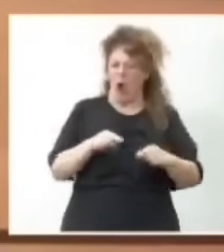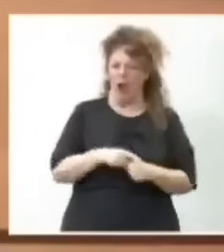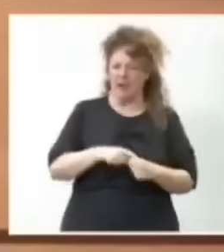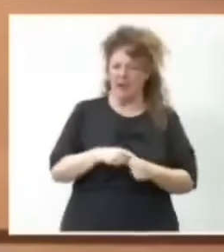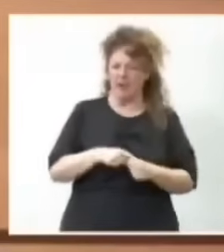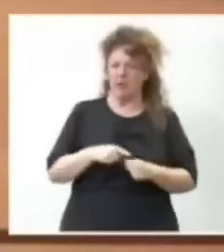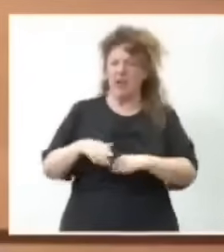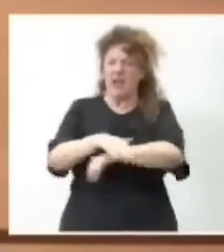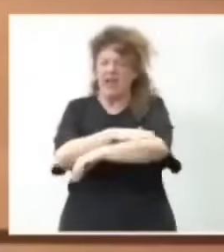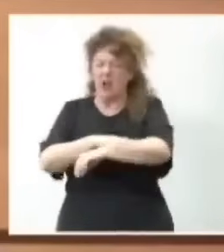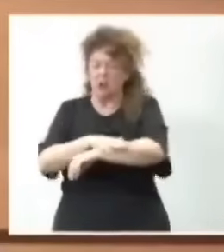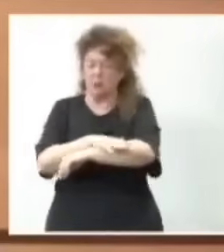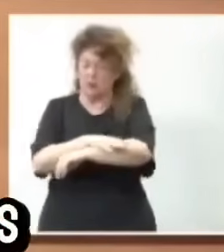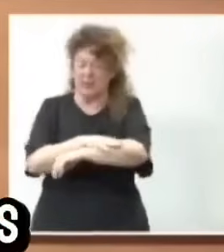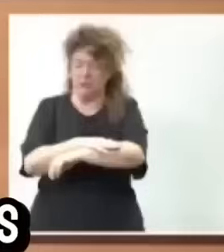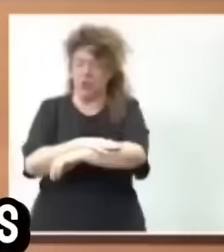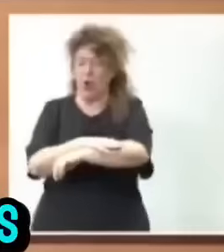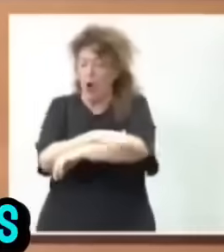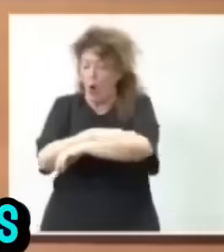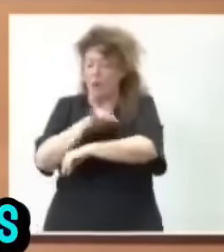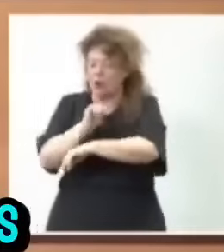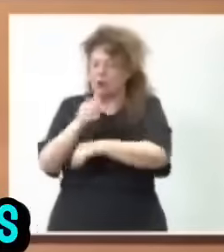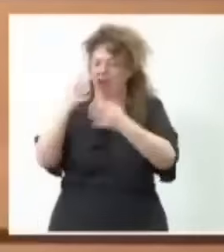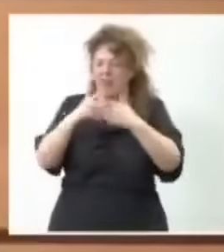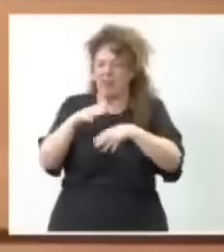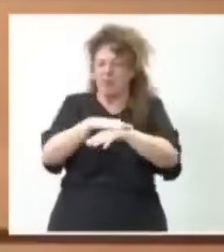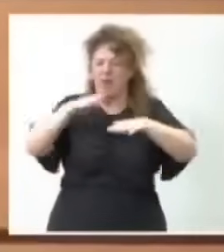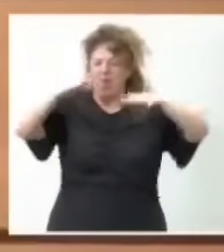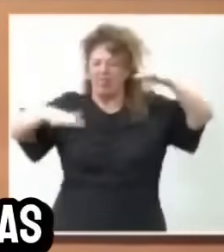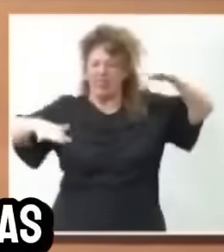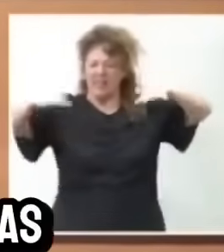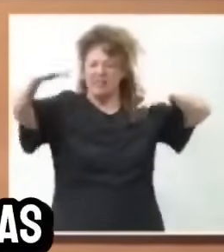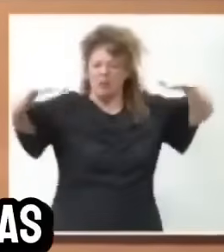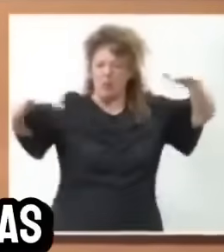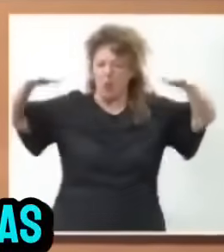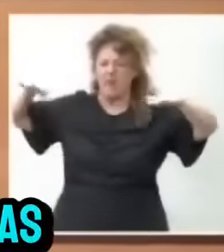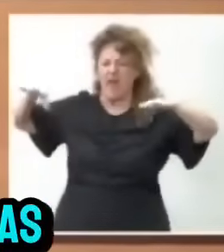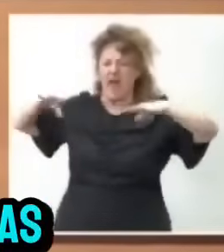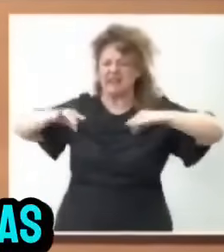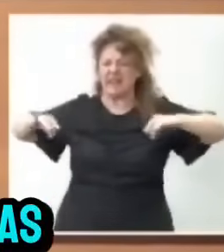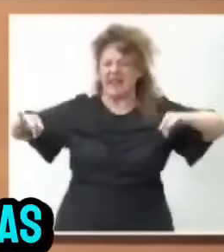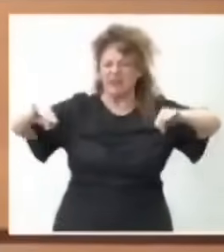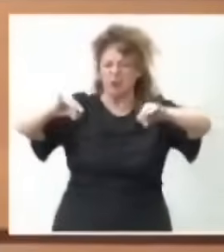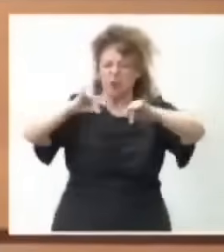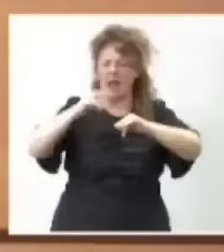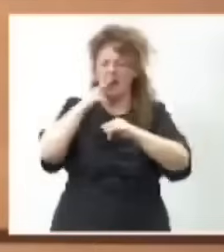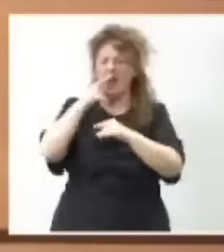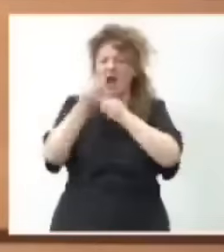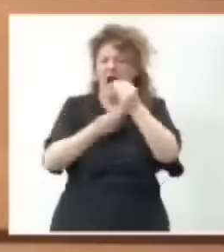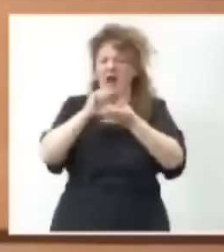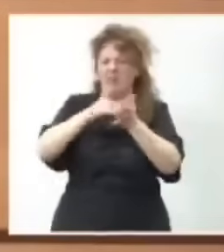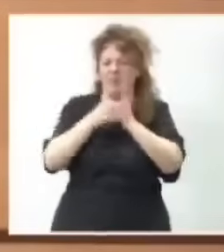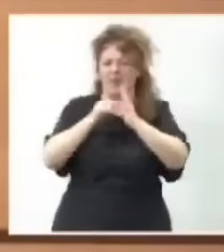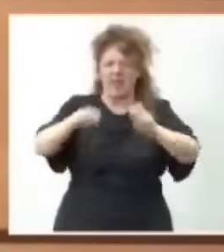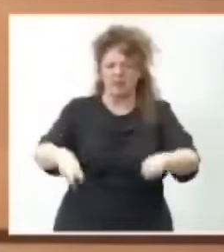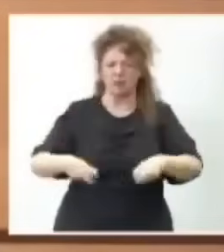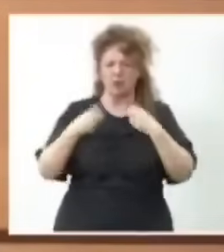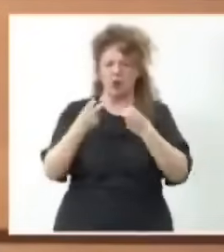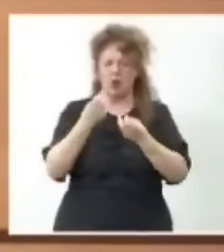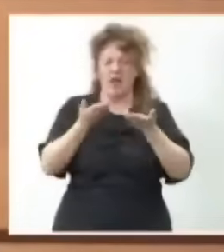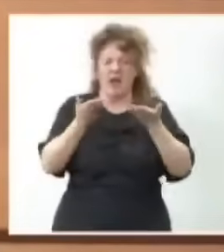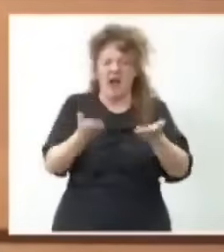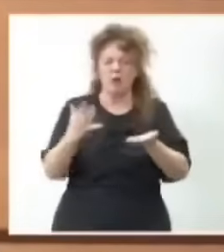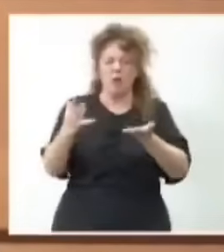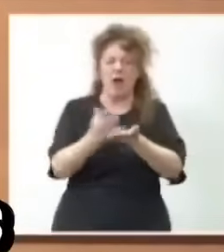los gobiernos y las administraciones ante estas desigualdades territoriales toman medidas correctoras que ayudan a que todos los